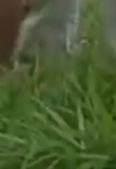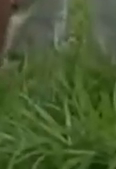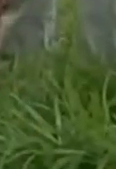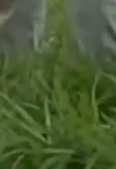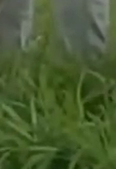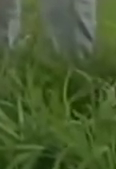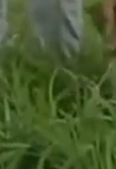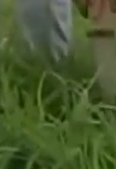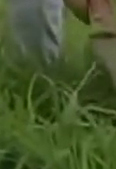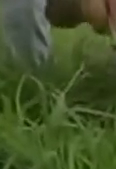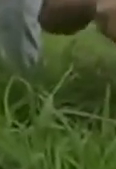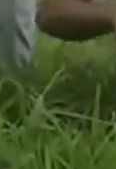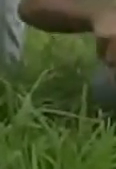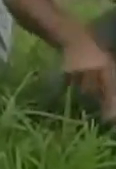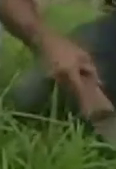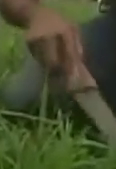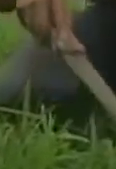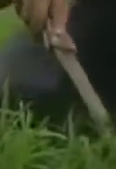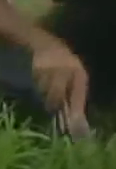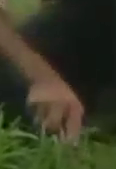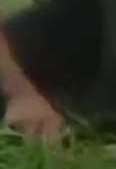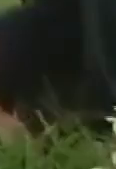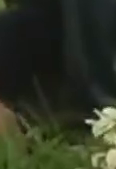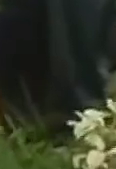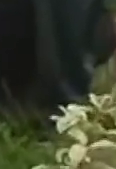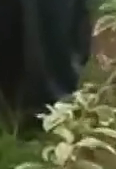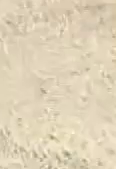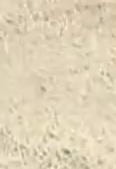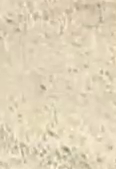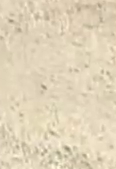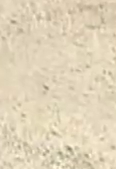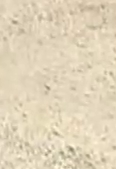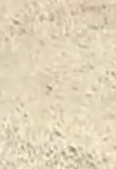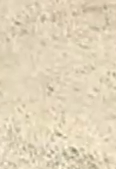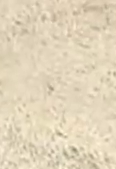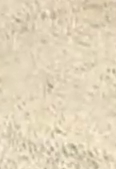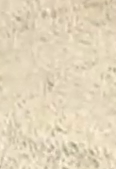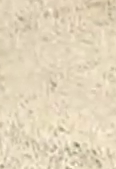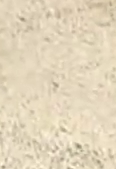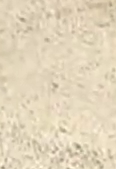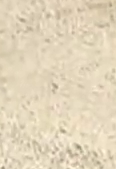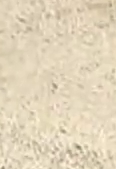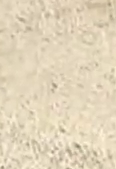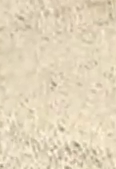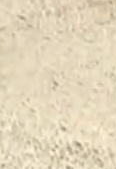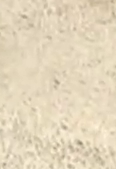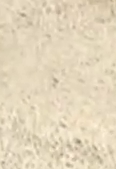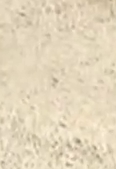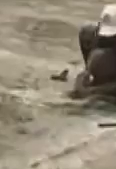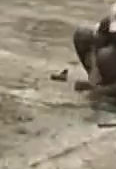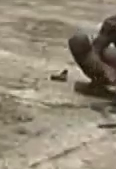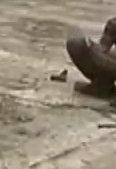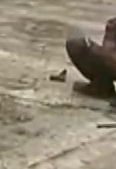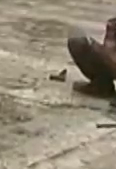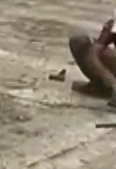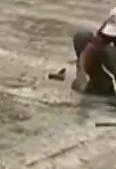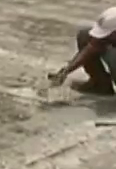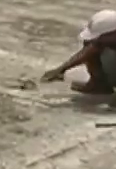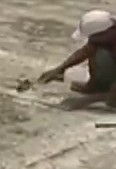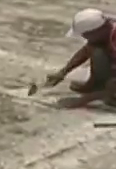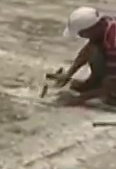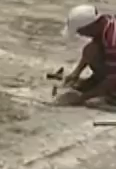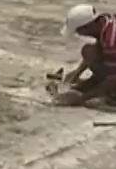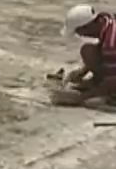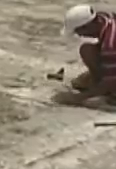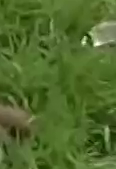Calabozo, municipio Francisco de Miranda, y en Valle de la Pascua, municipio Infante. Yo quiero darle la palabra a nuestra alcaldesa del